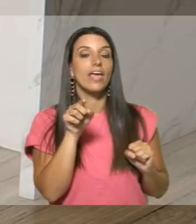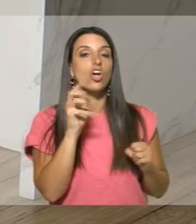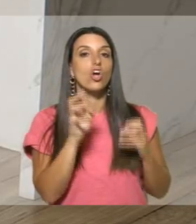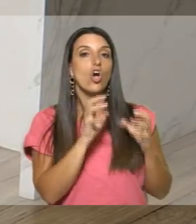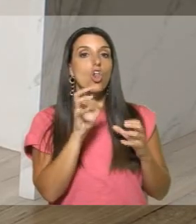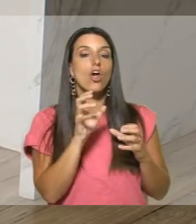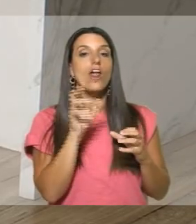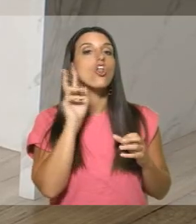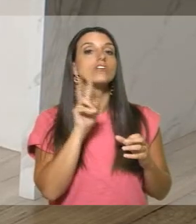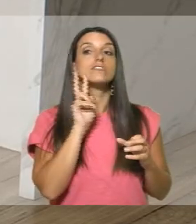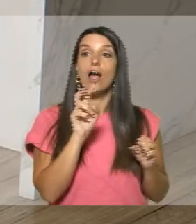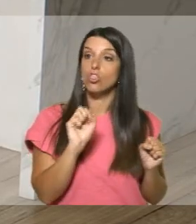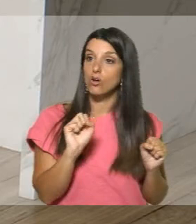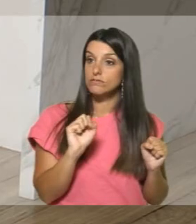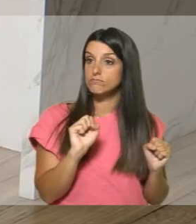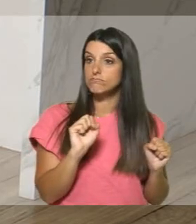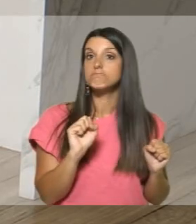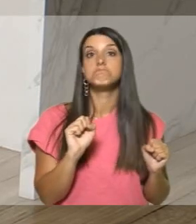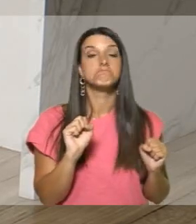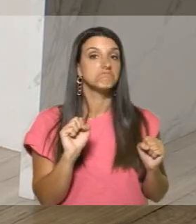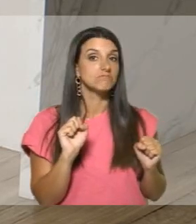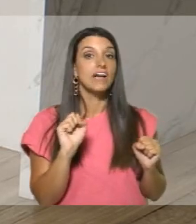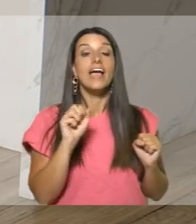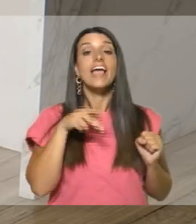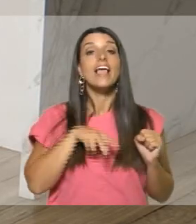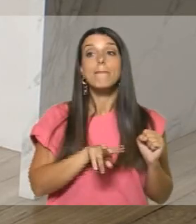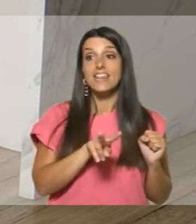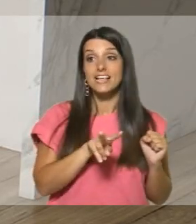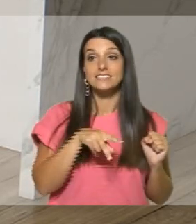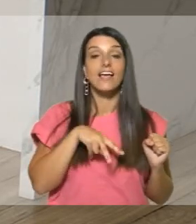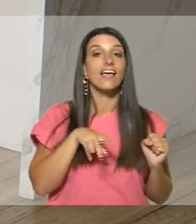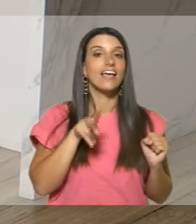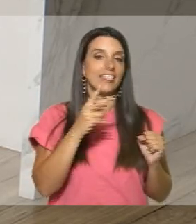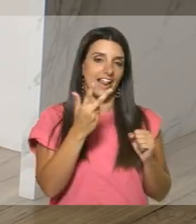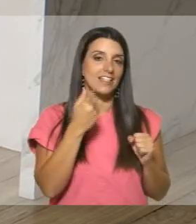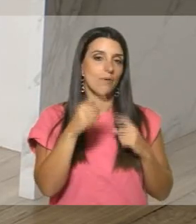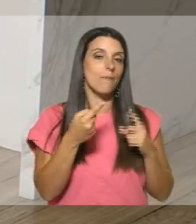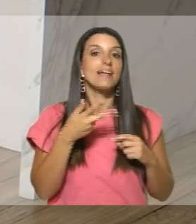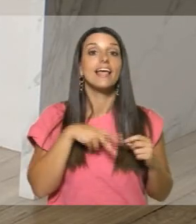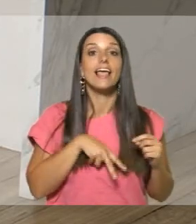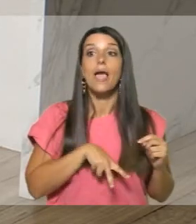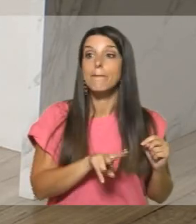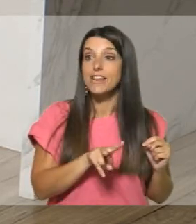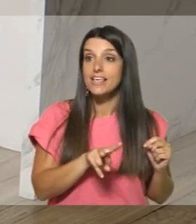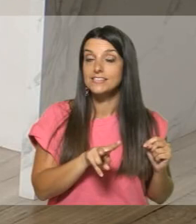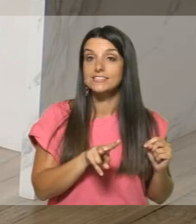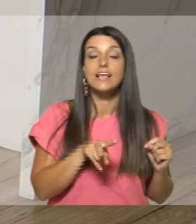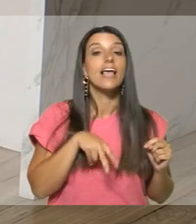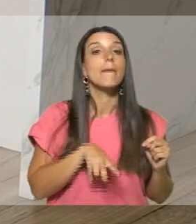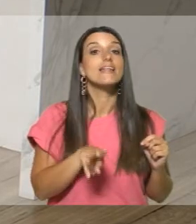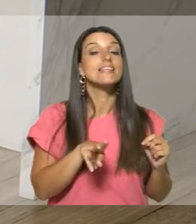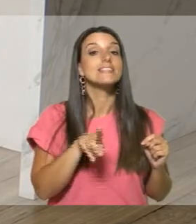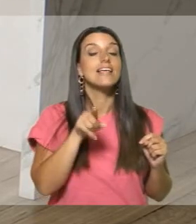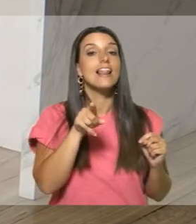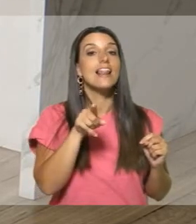color rosa. Ah, lindo. Bien, muy lindo. Géminis, voy diciendo, les digo tres y después seguimos con la cocina. Dale. El Géminis